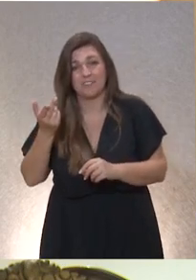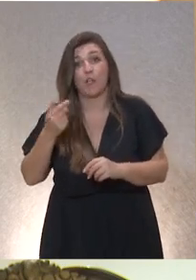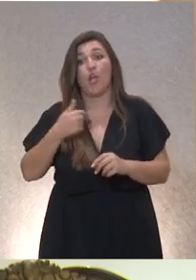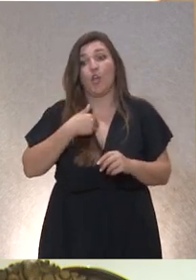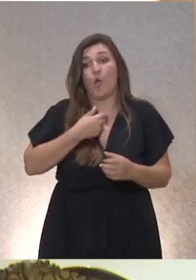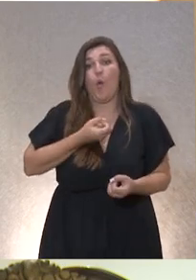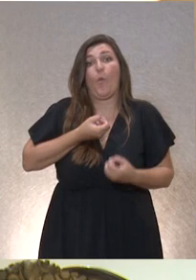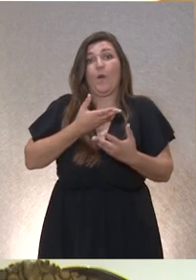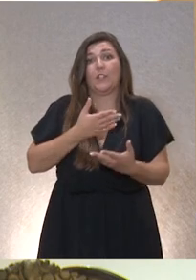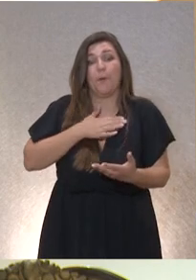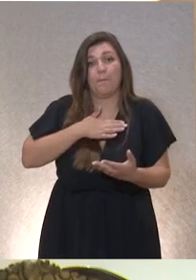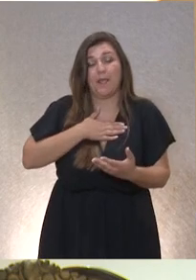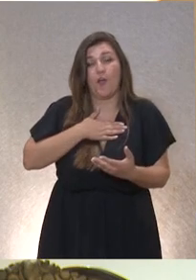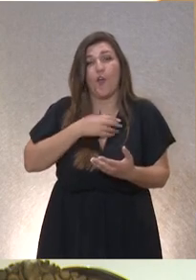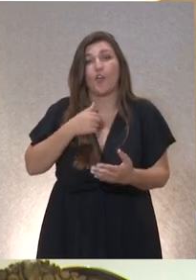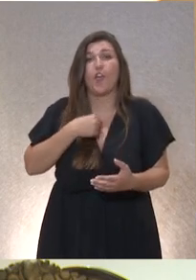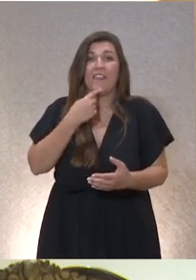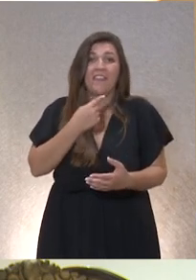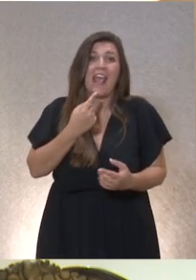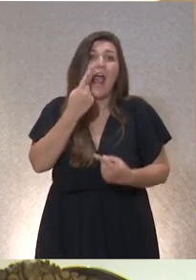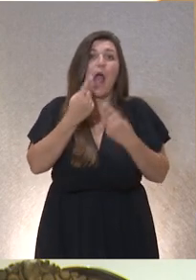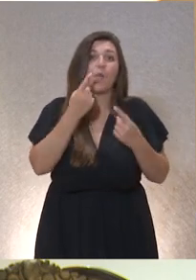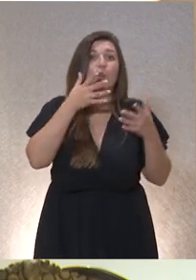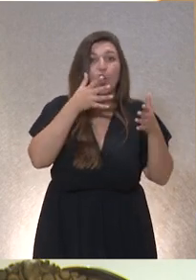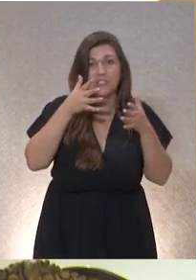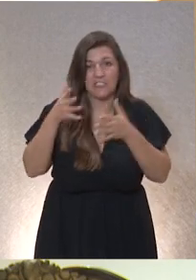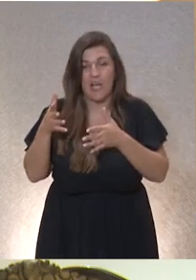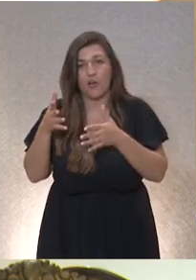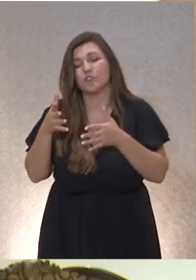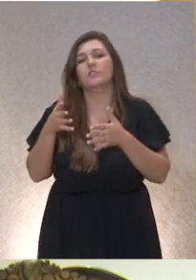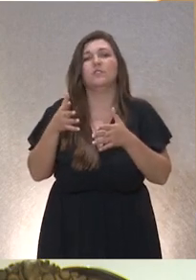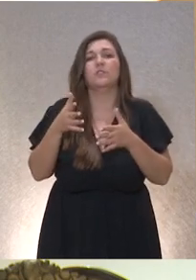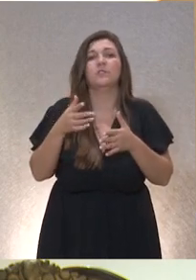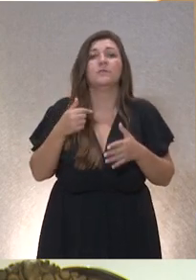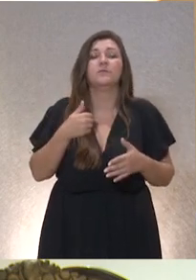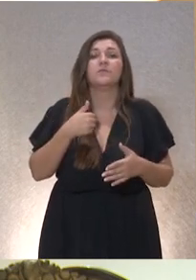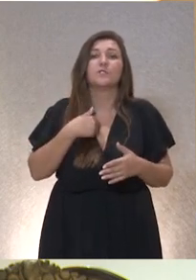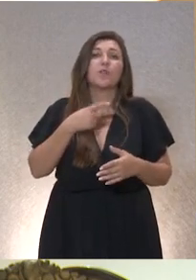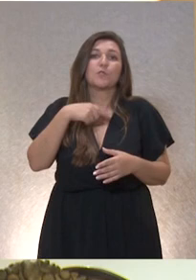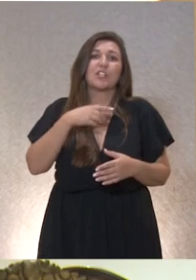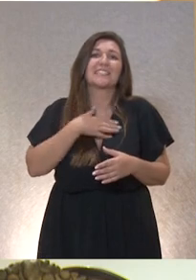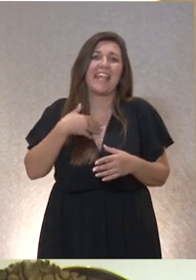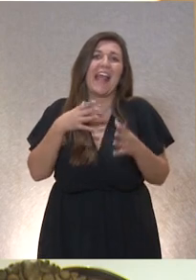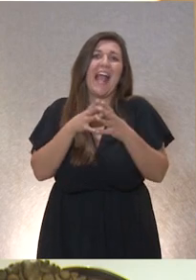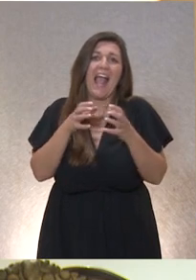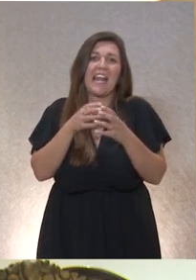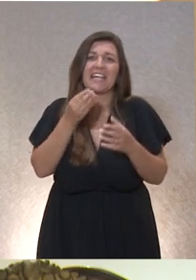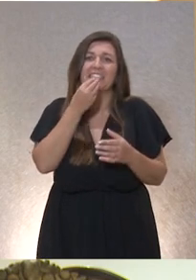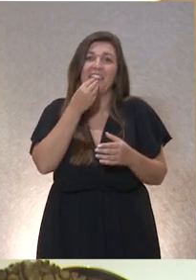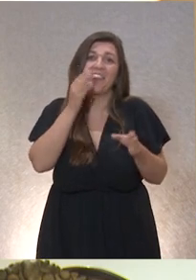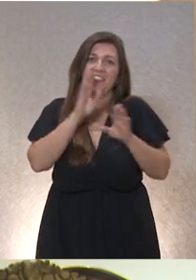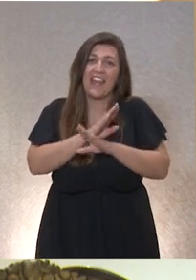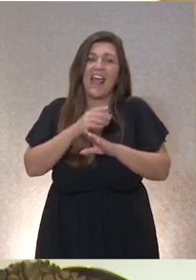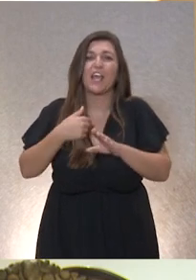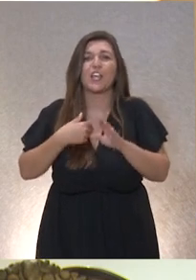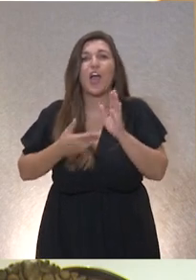mío y he querido acabar con algunos consejos así concluyentes Y supongo que tendréis muchas ganas de iros a cinar y yo tengo